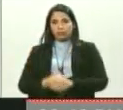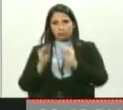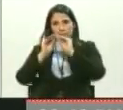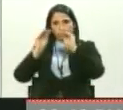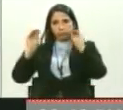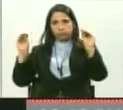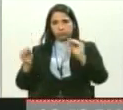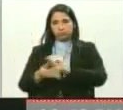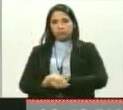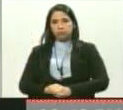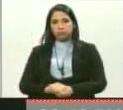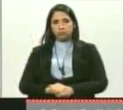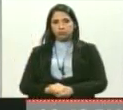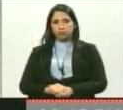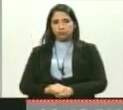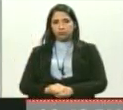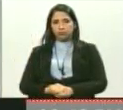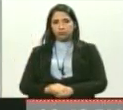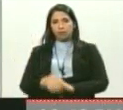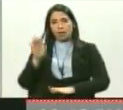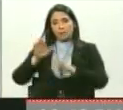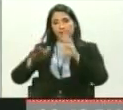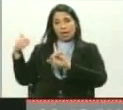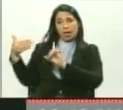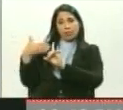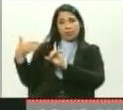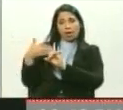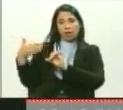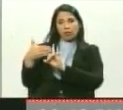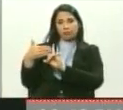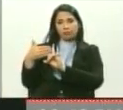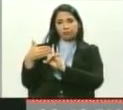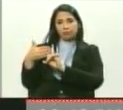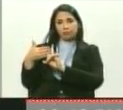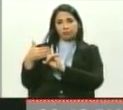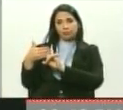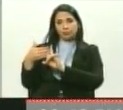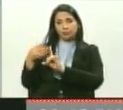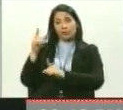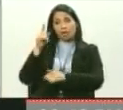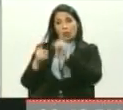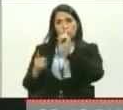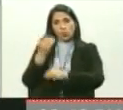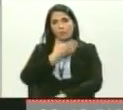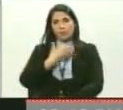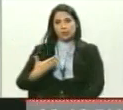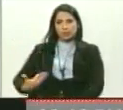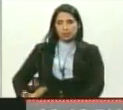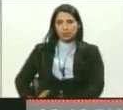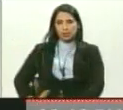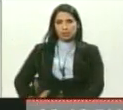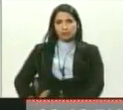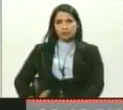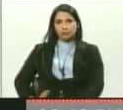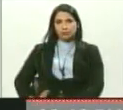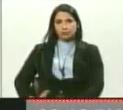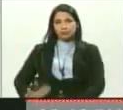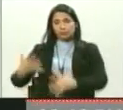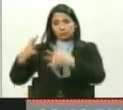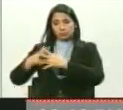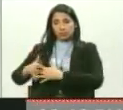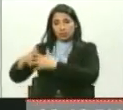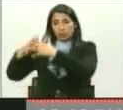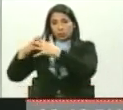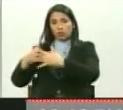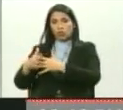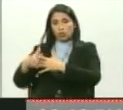ya, a pesar de los ataques de algunos presidentes de Estados Unidos y de Europa